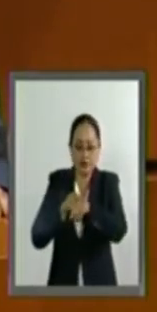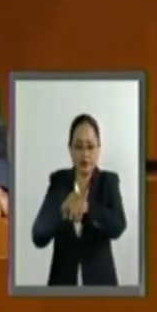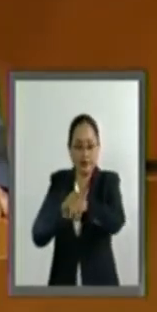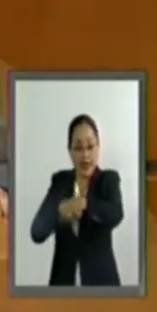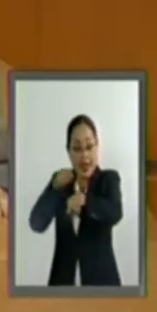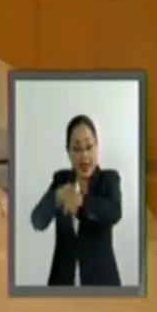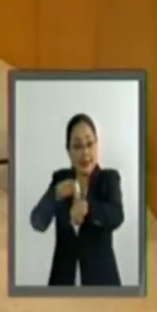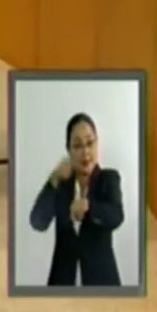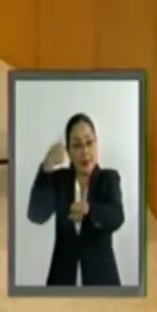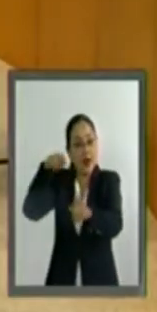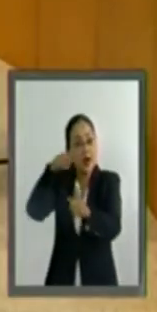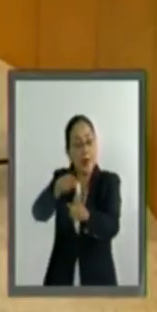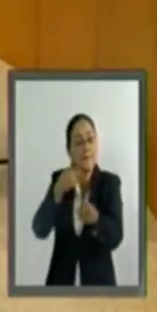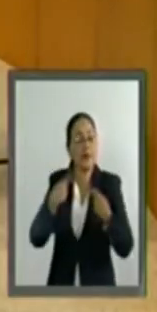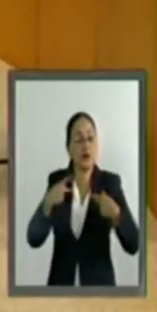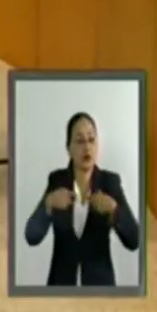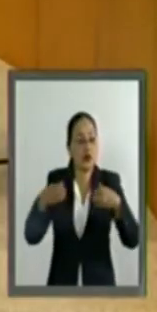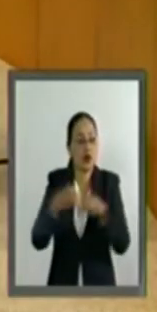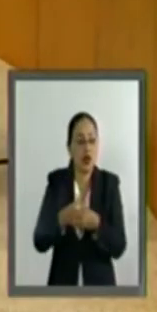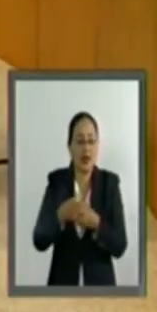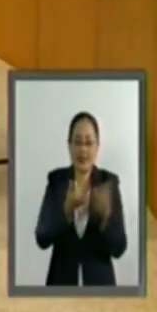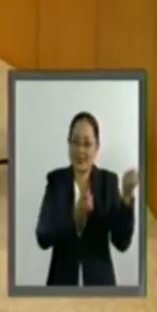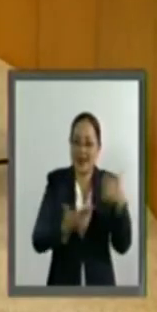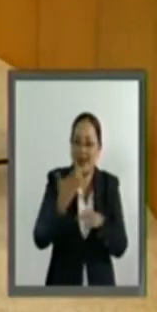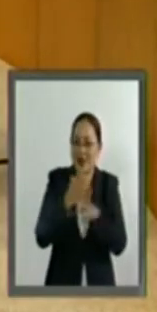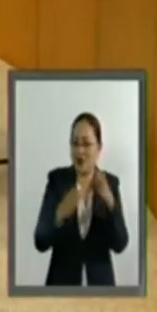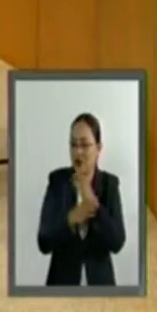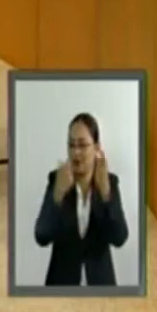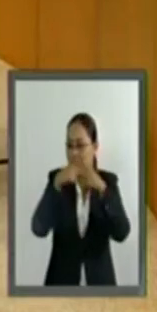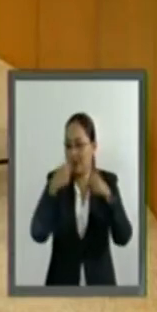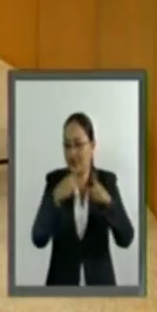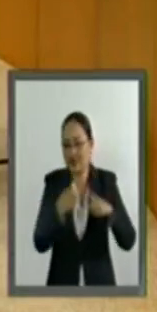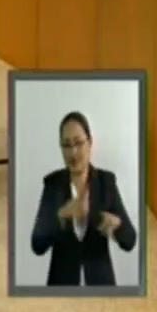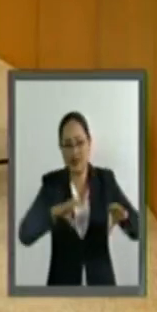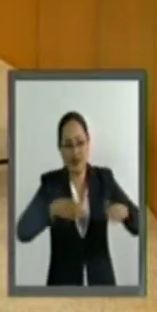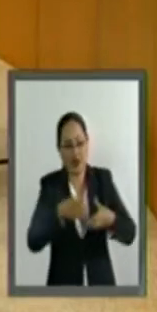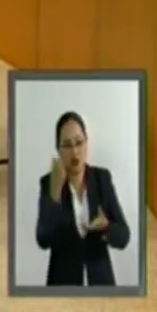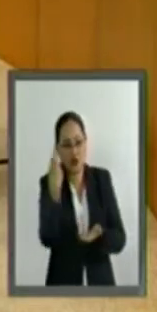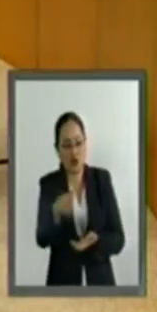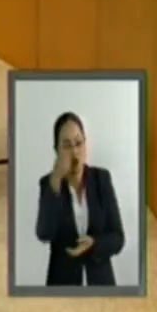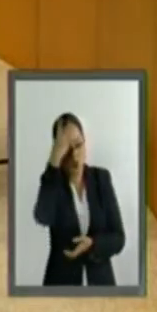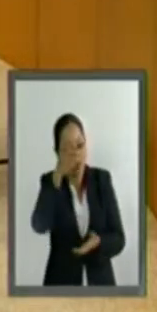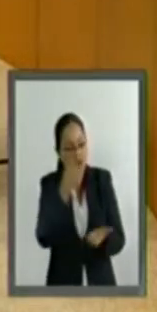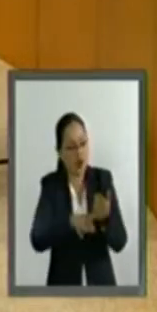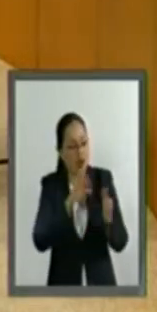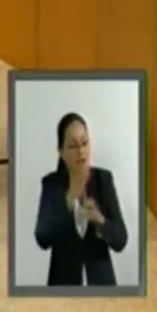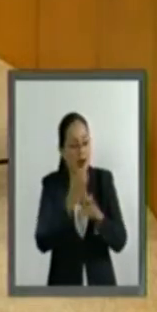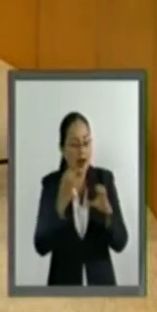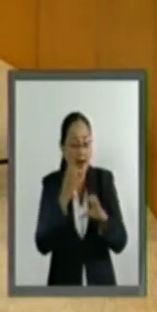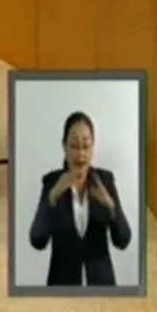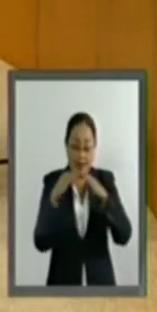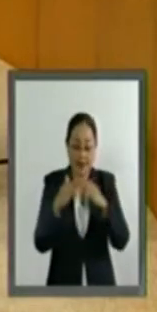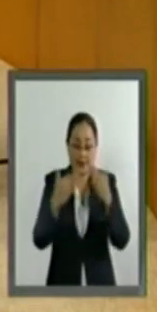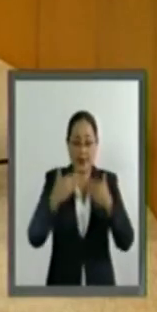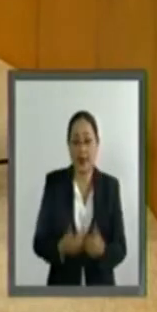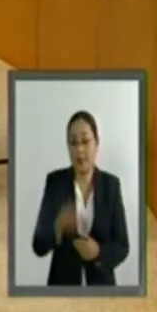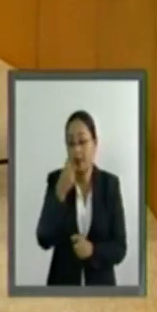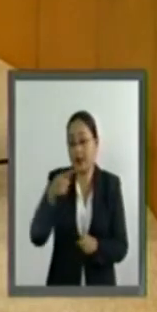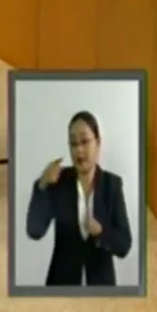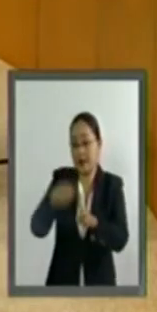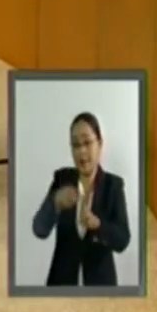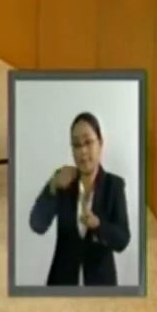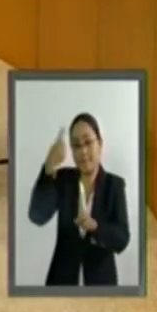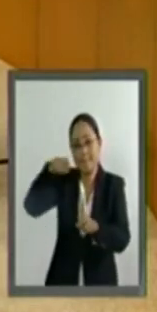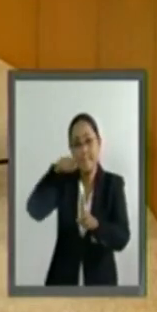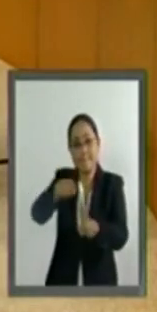idónea cuando se trae consigo, como ya se comentó, el menaje de casa. Esta fila preferente habría de implementar